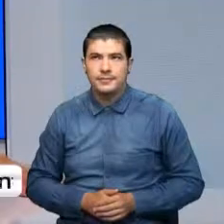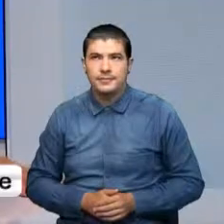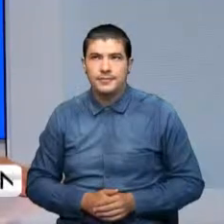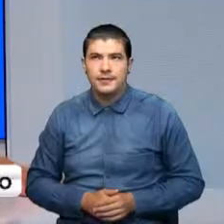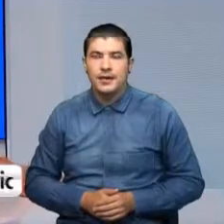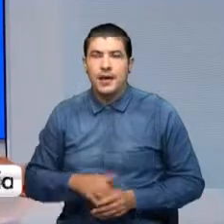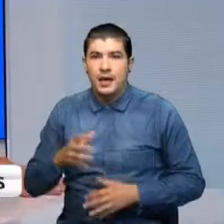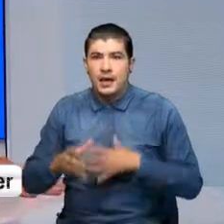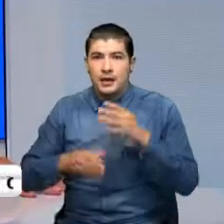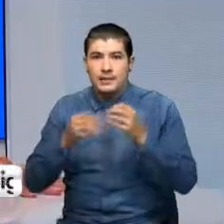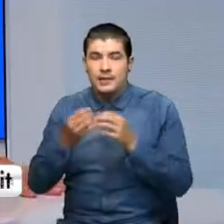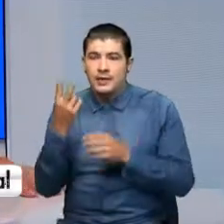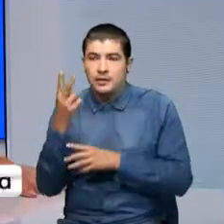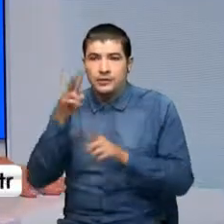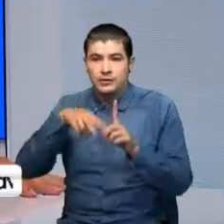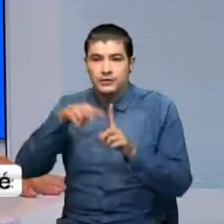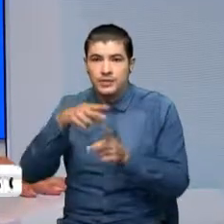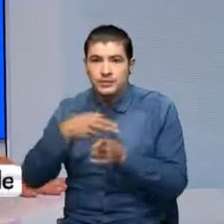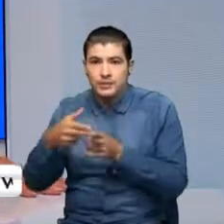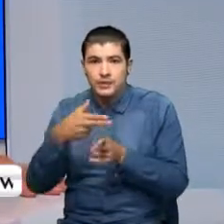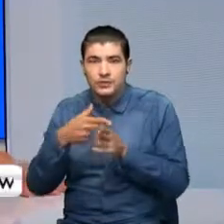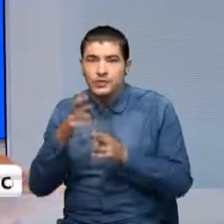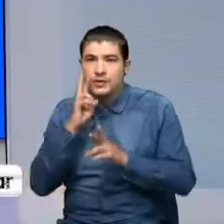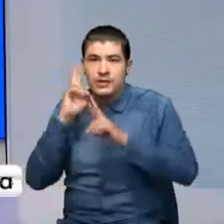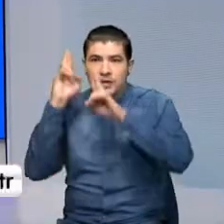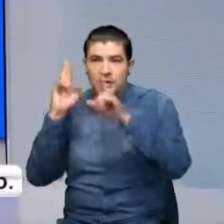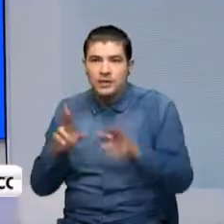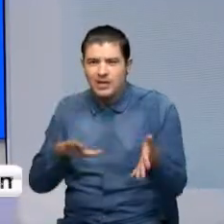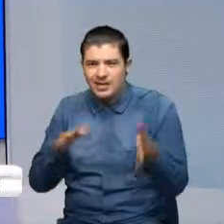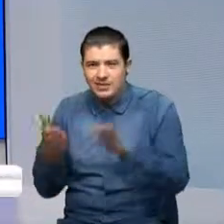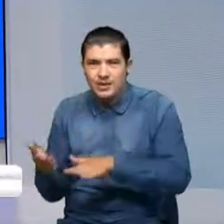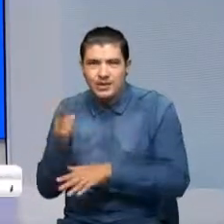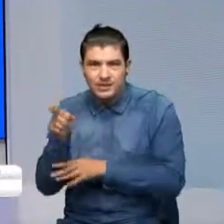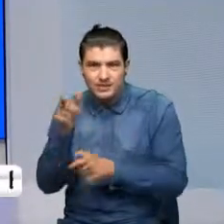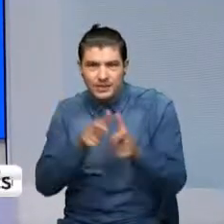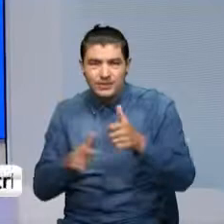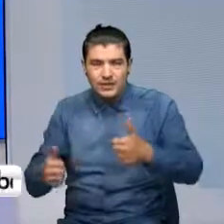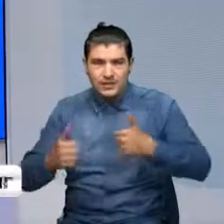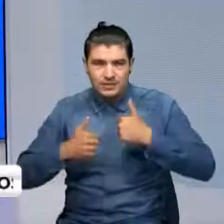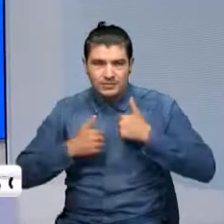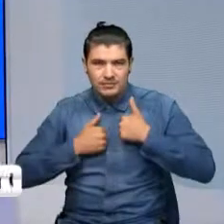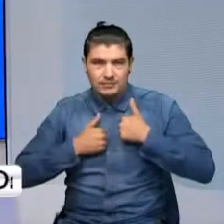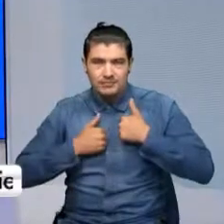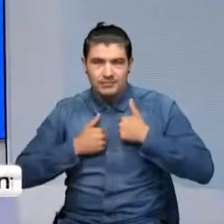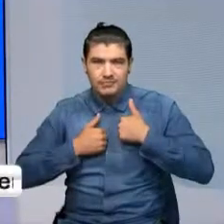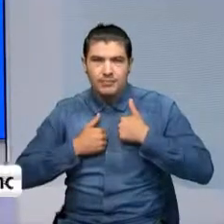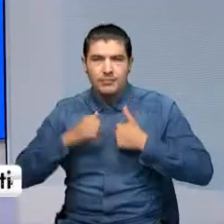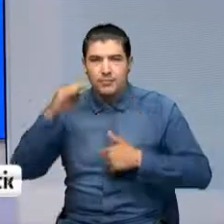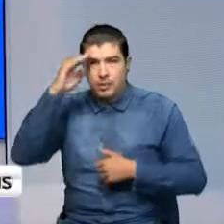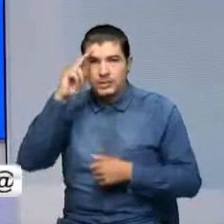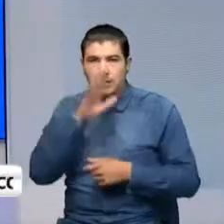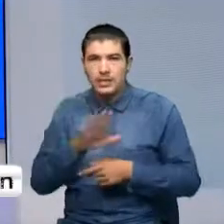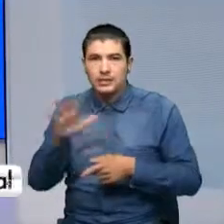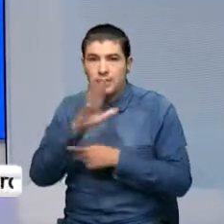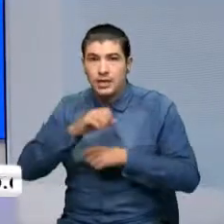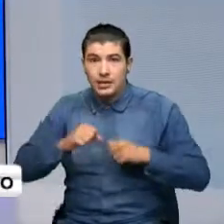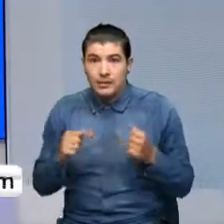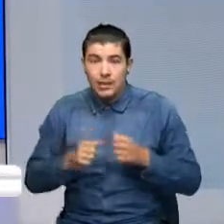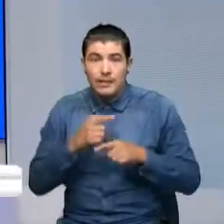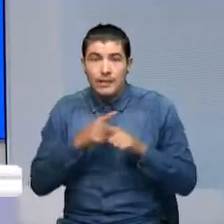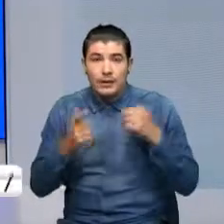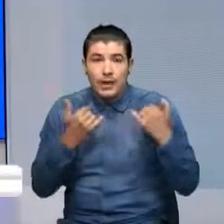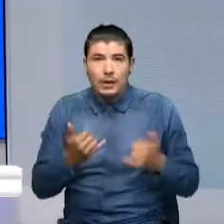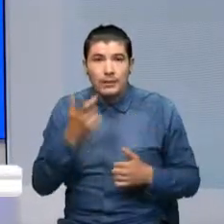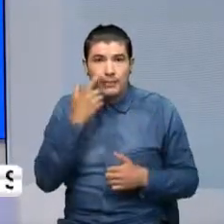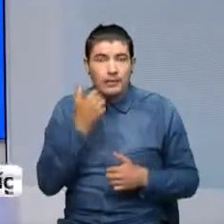y de otra parte a dos meses de conmemorarse la muerte de los cadetes en la escuela general santander en bogotá padres de familia dicen que no habrá